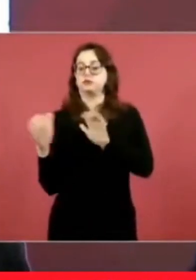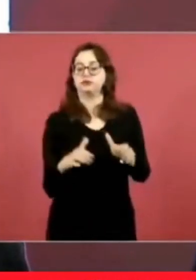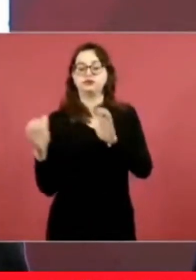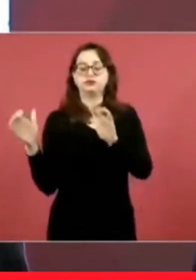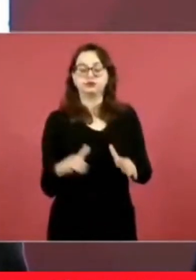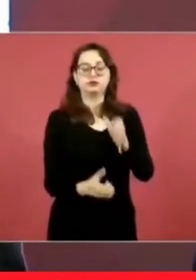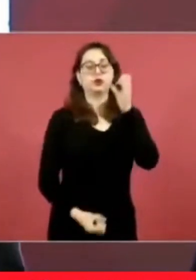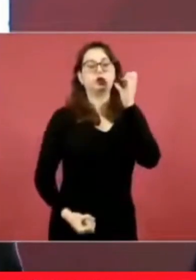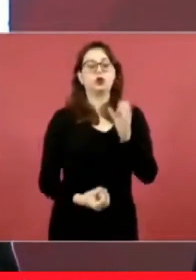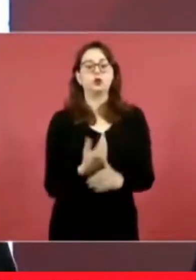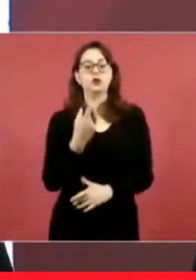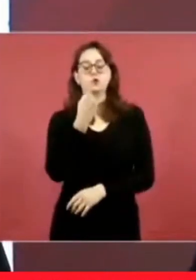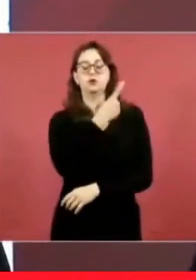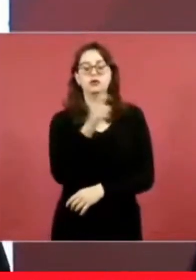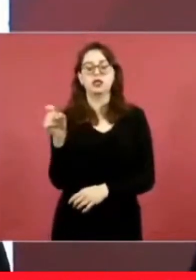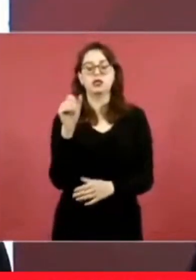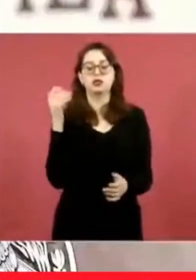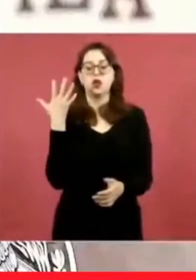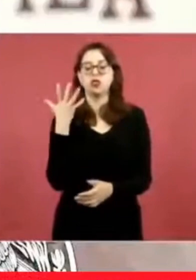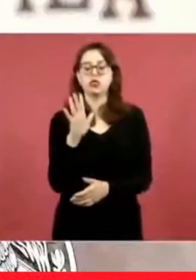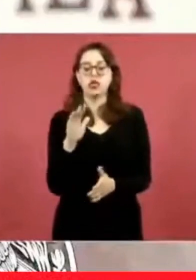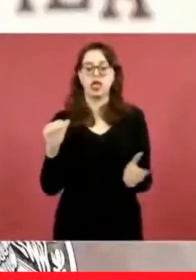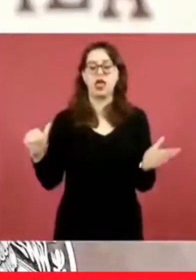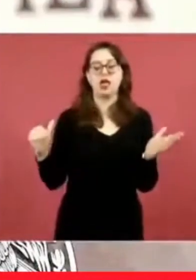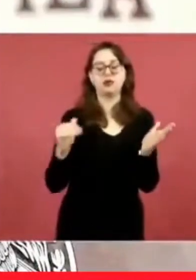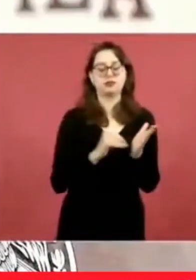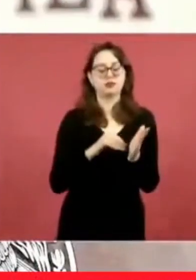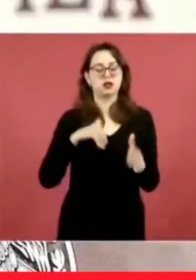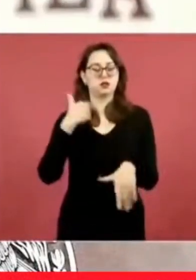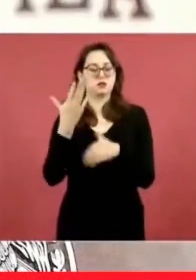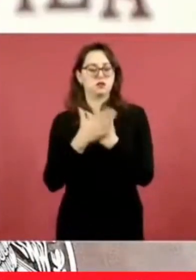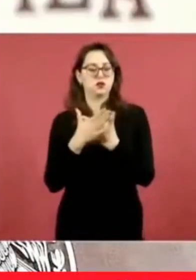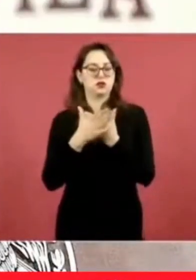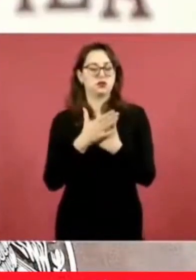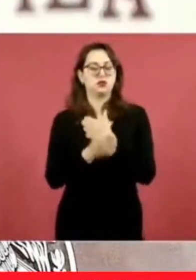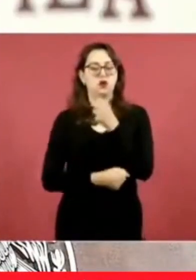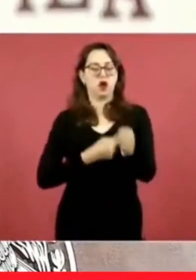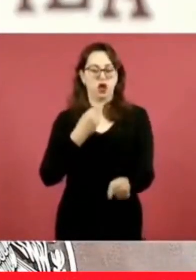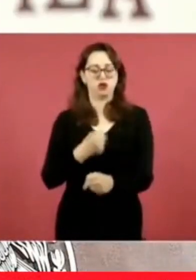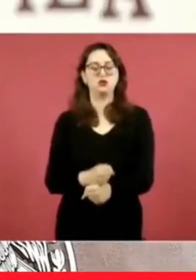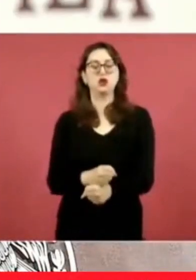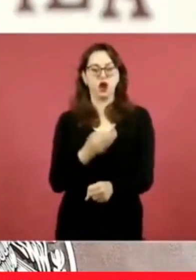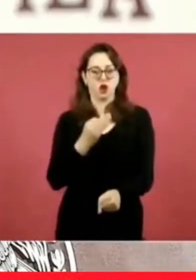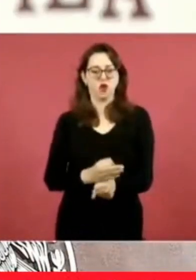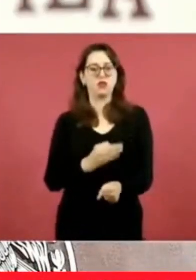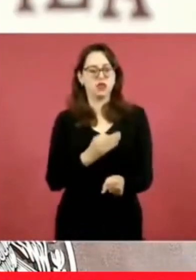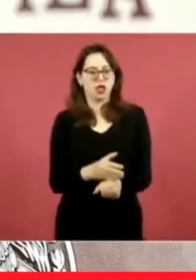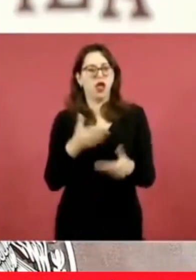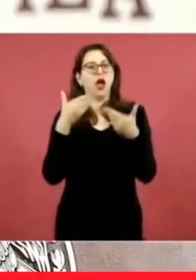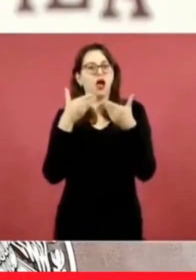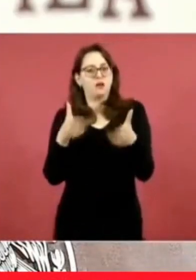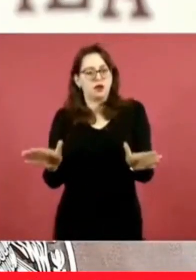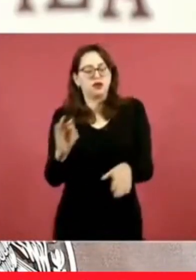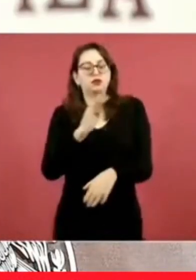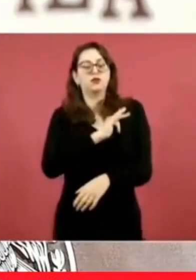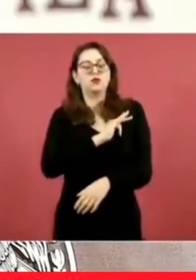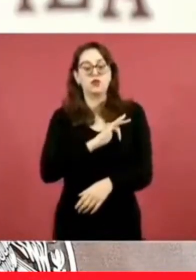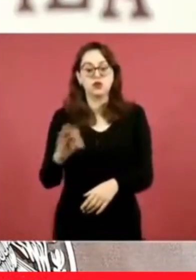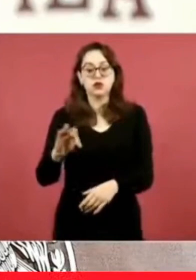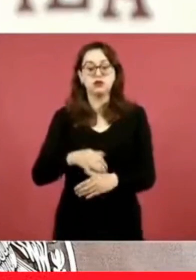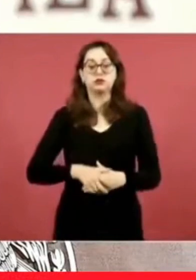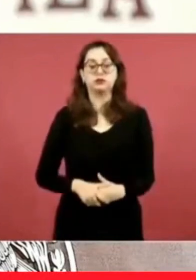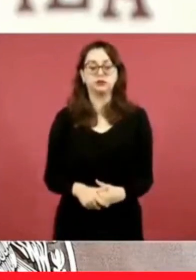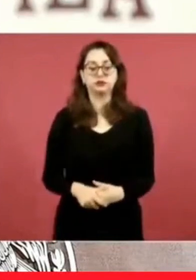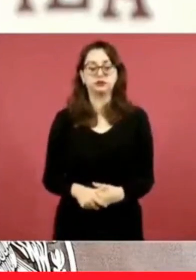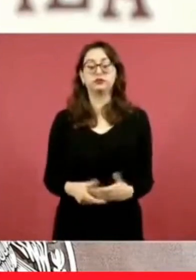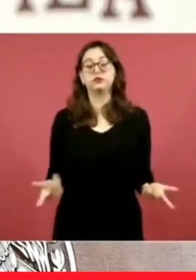que iniciarán su capacitación en la primera semana de enero del 2024. Y cerrar, simplemente comentar que